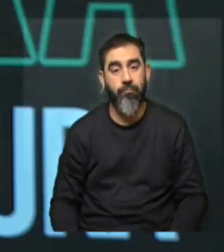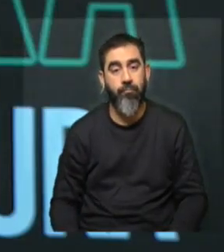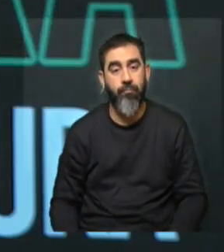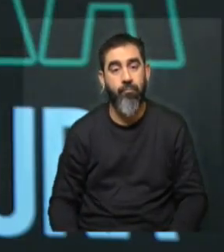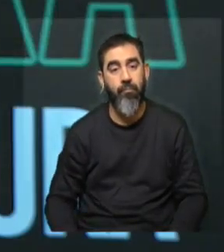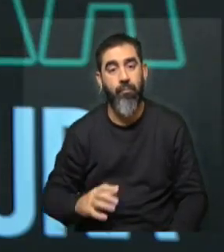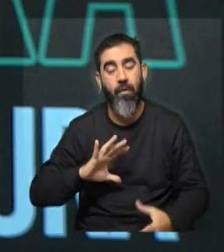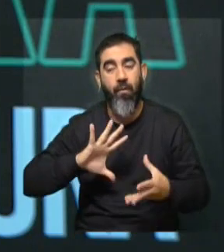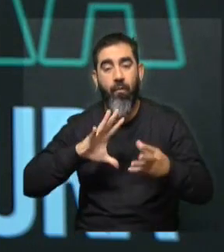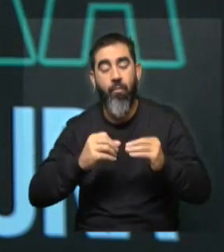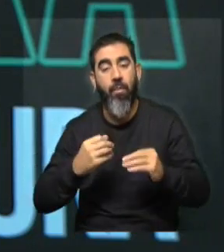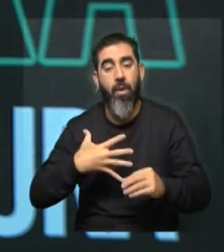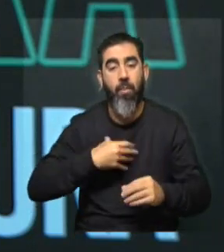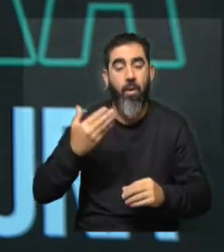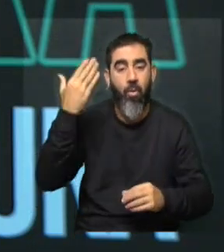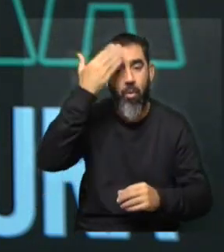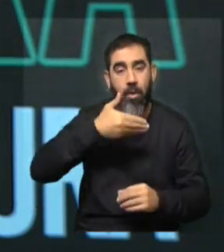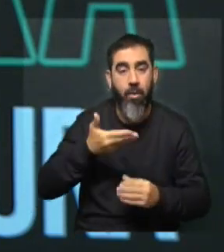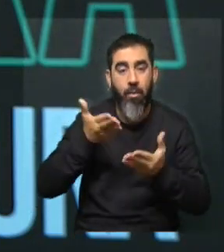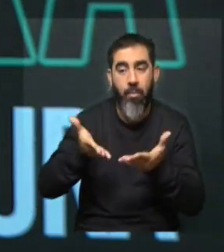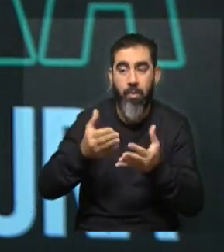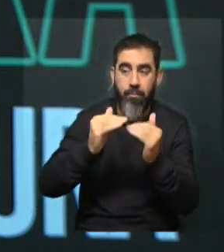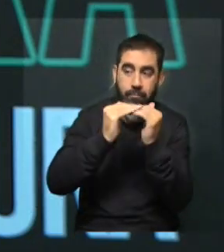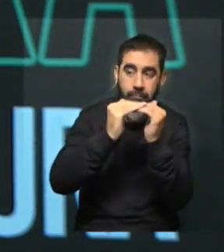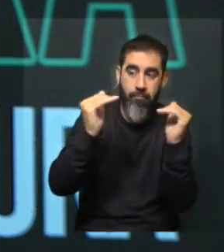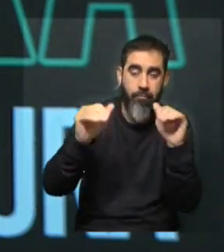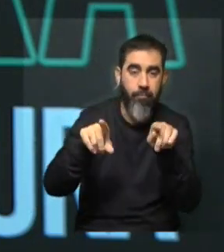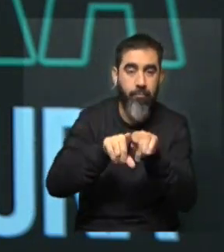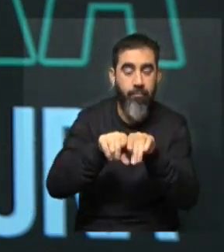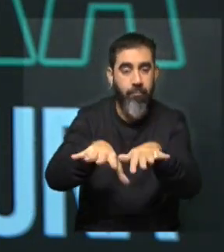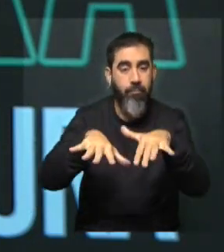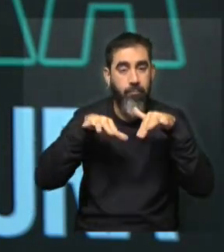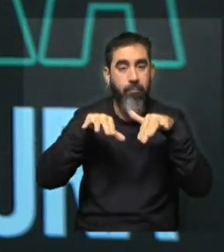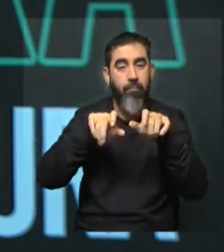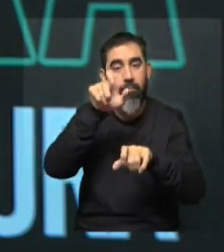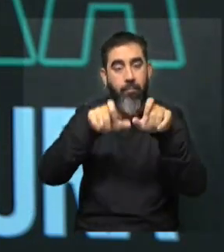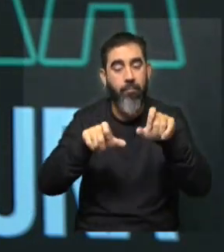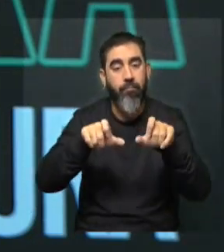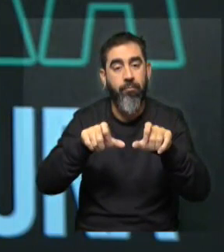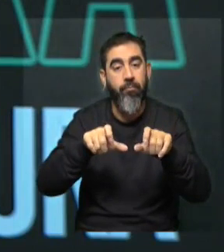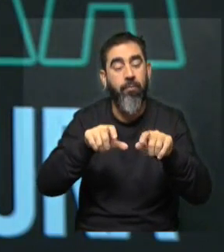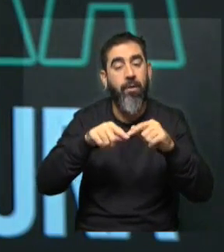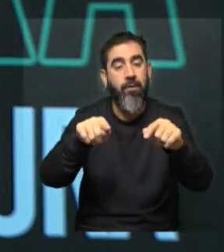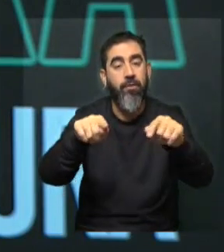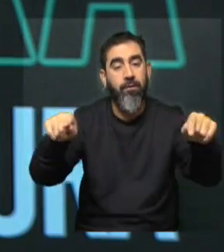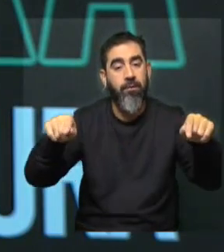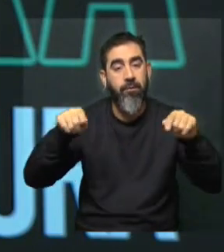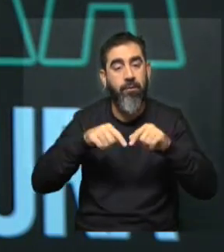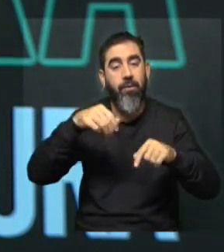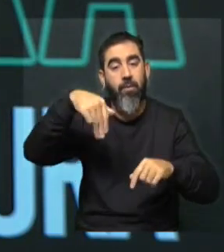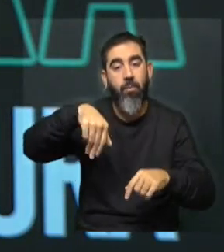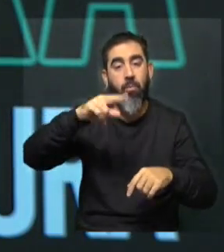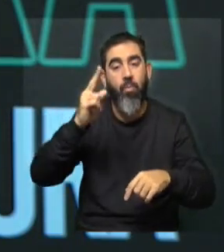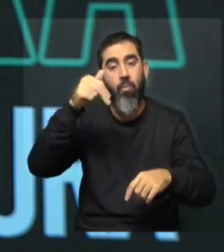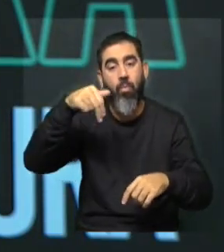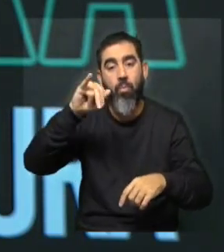una estética de blanco y negro y entonces pide eso para que no rompa digamos la estructura Porque además es en la sala de Múnich que tiene una un toque circular